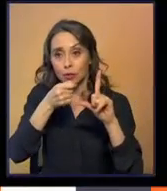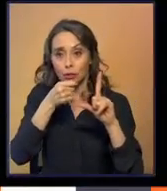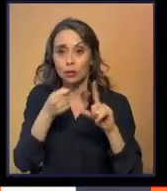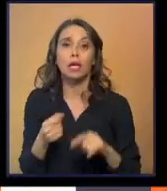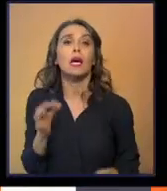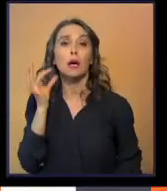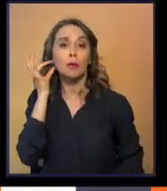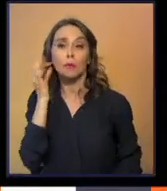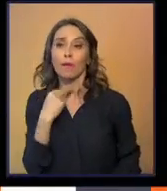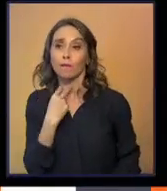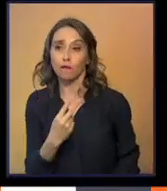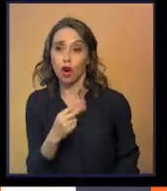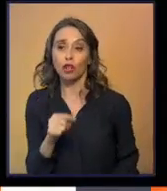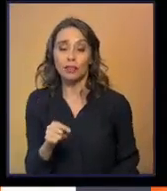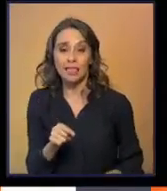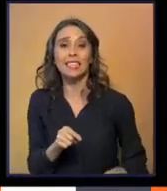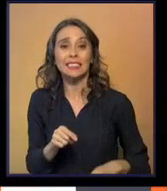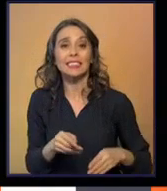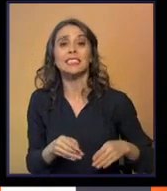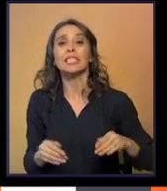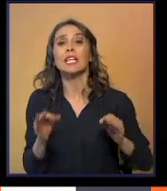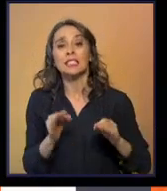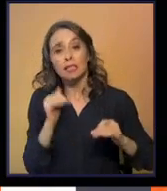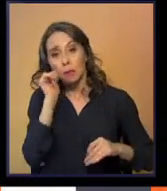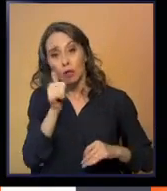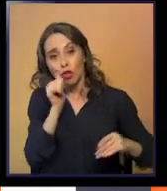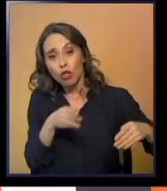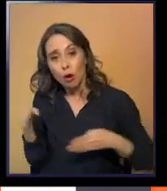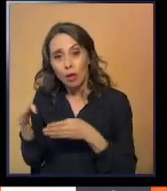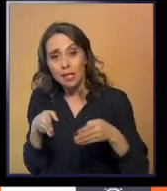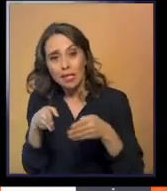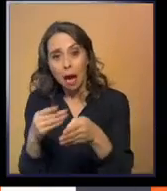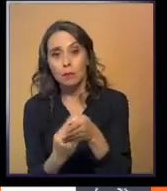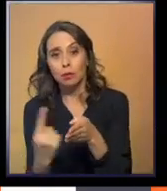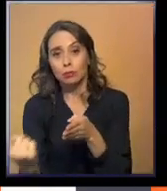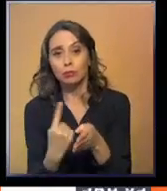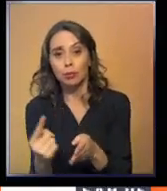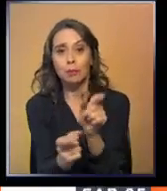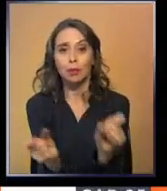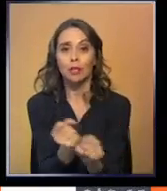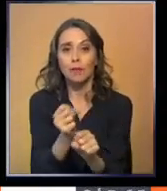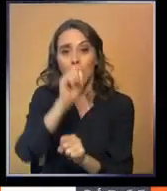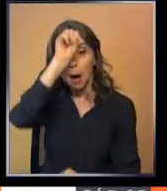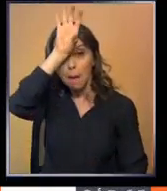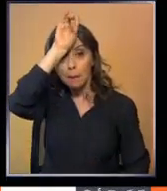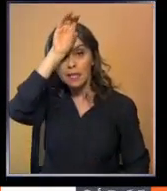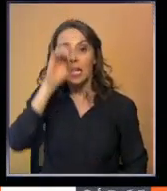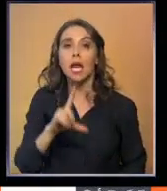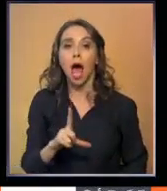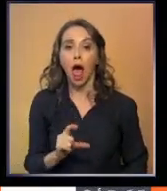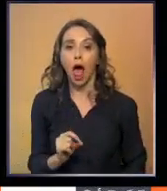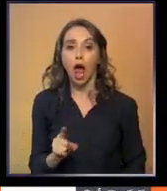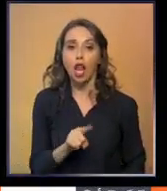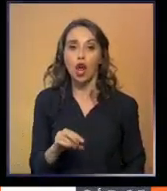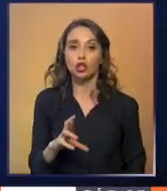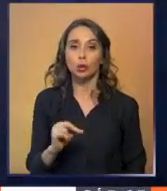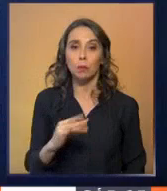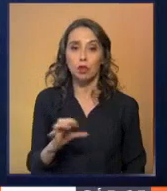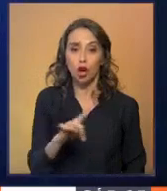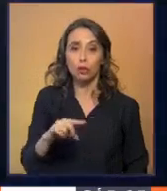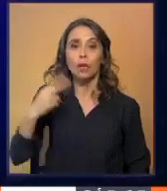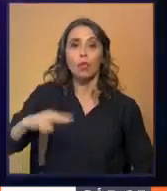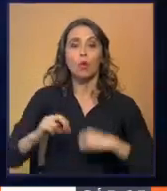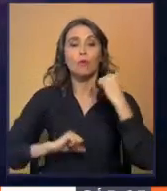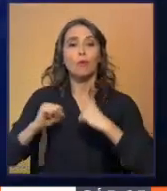Esta es parte de la ruta que recorren todos los días los trabajadores vinculados a la minera Los Bronces de Anglo American en Colina.